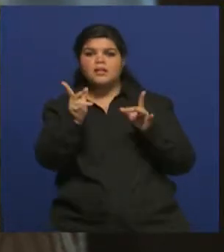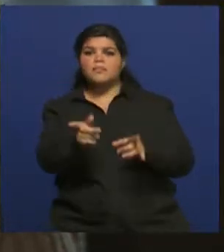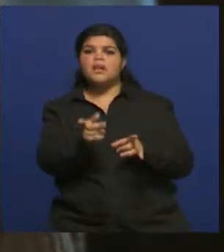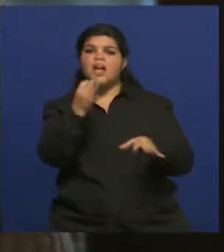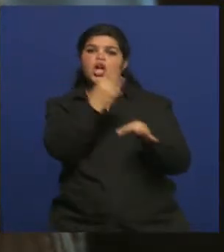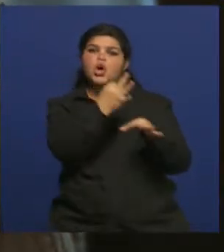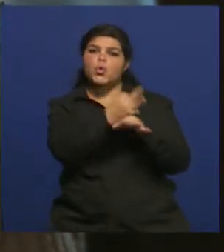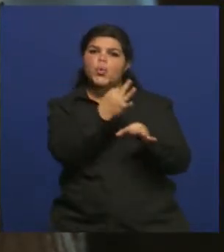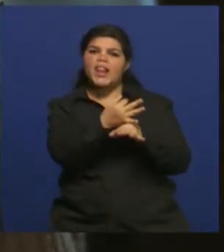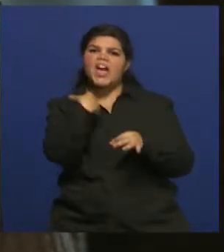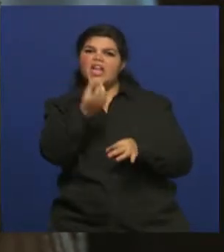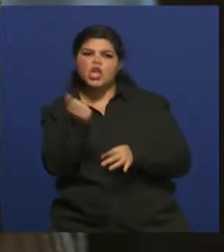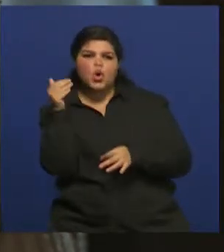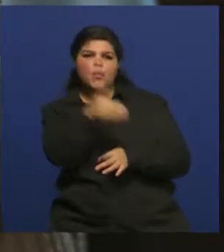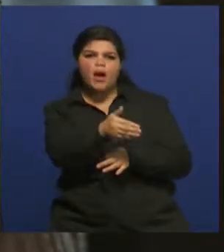asisten sus hijos.